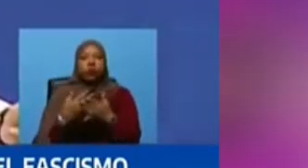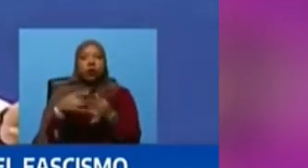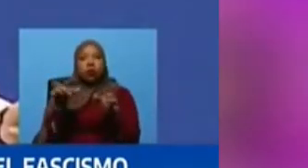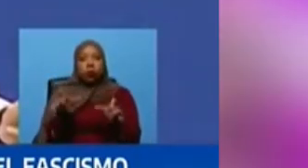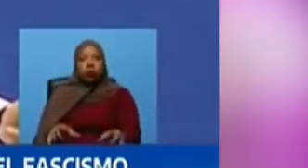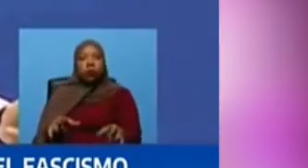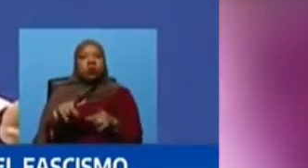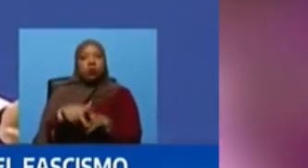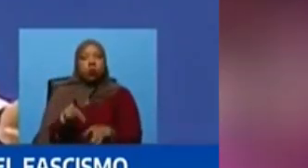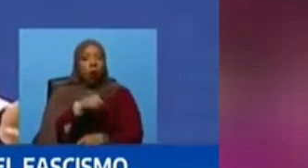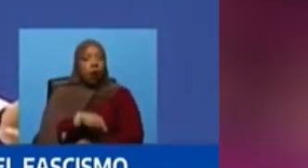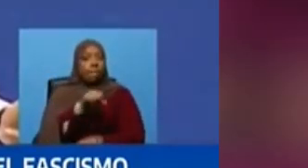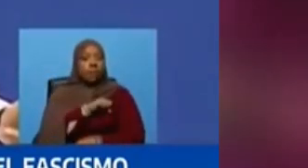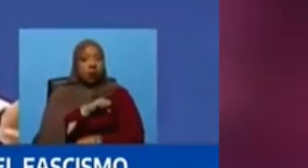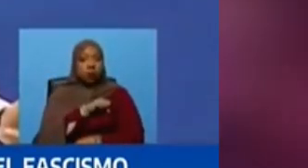que se dio por España,